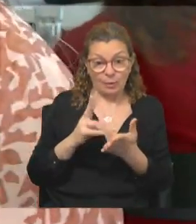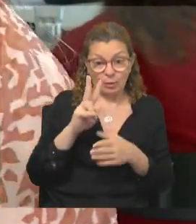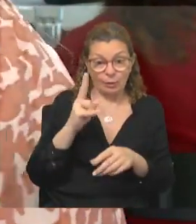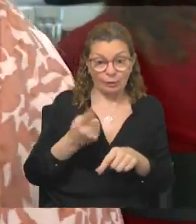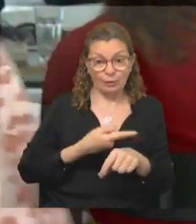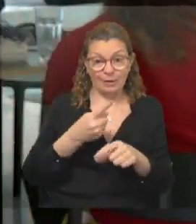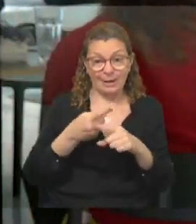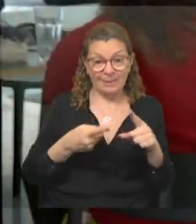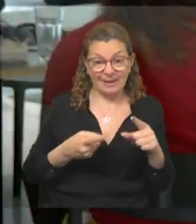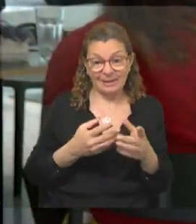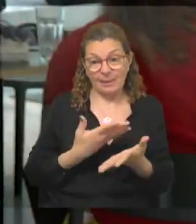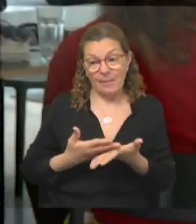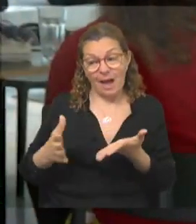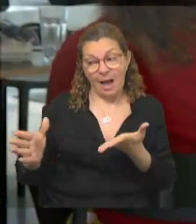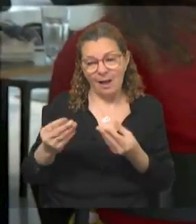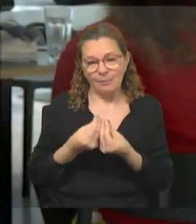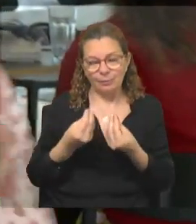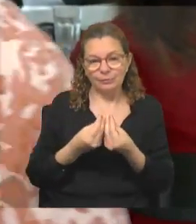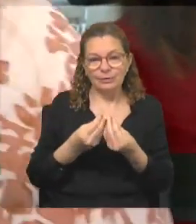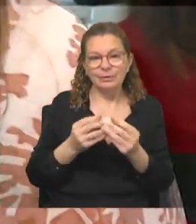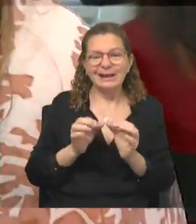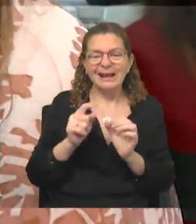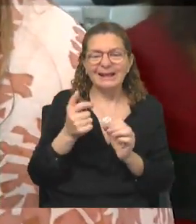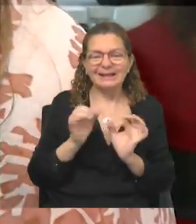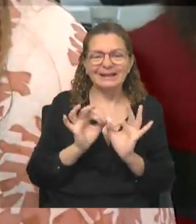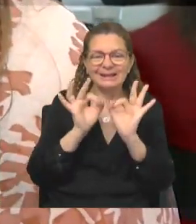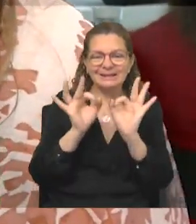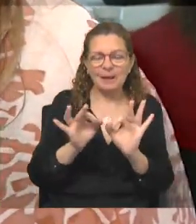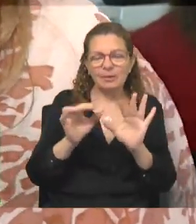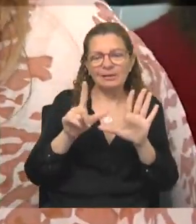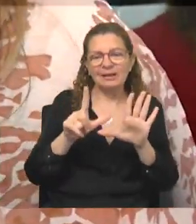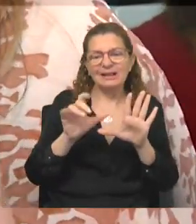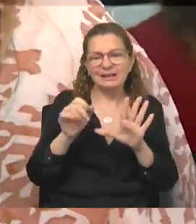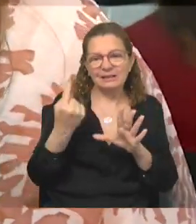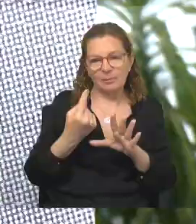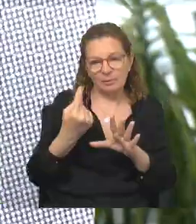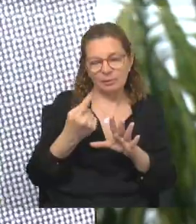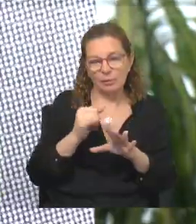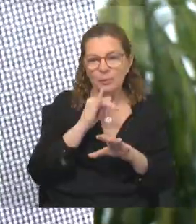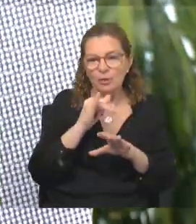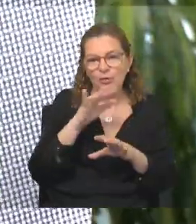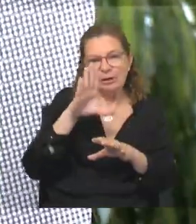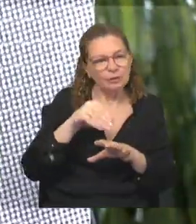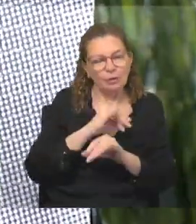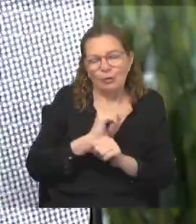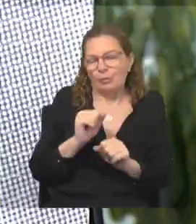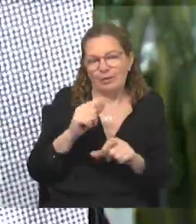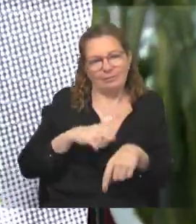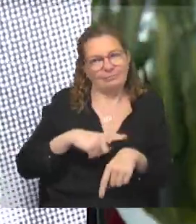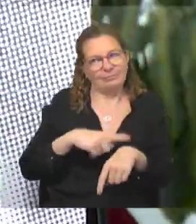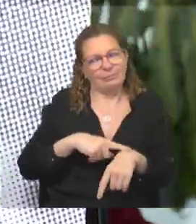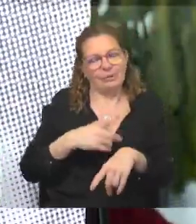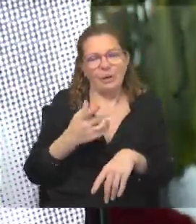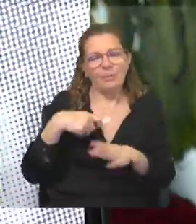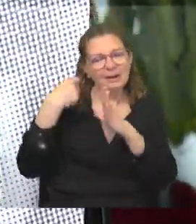y media dura 70 minutos no llegamos a 70 Pero pero bueno no se puede contar todo este esto es una